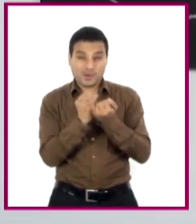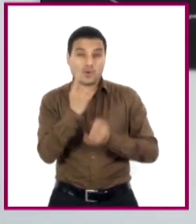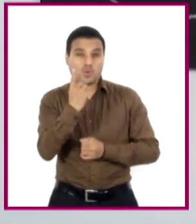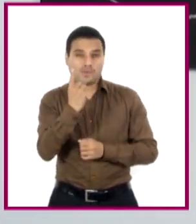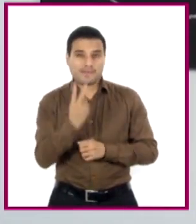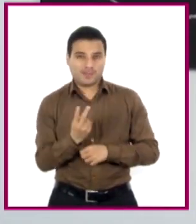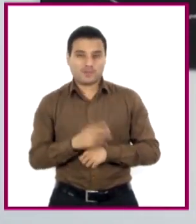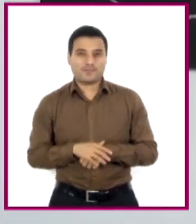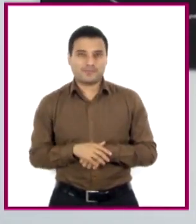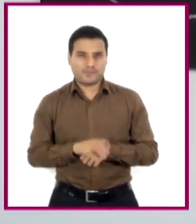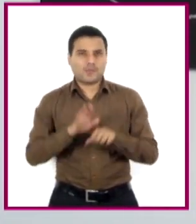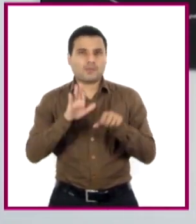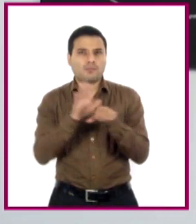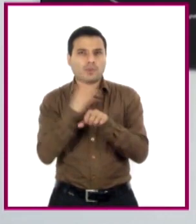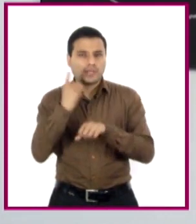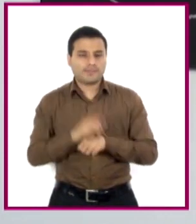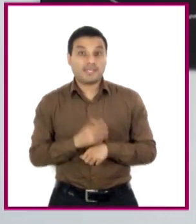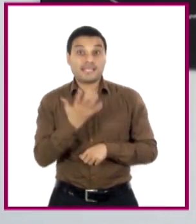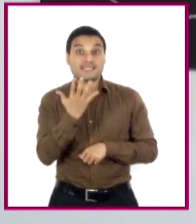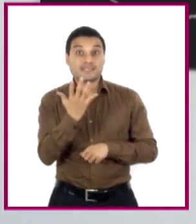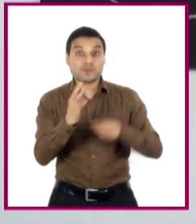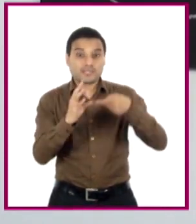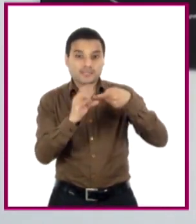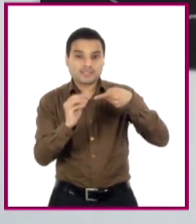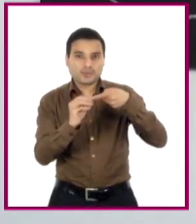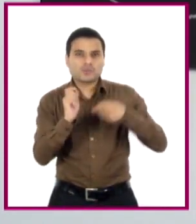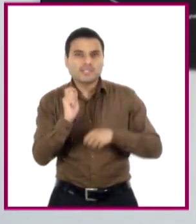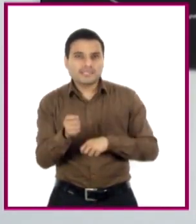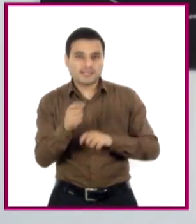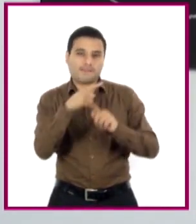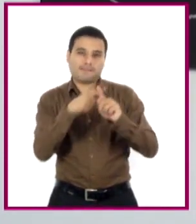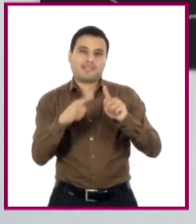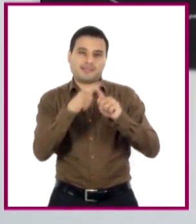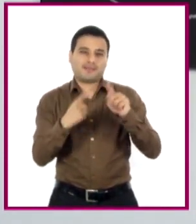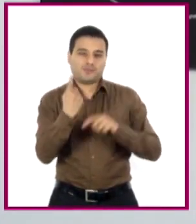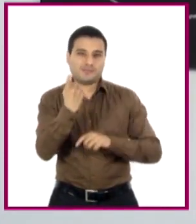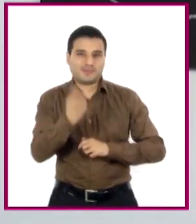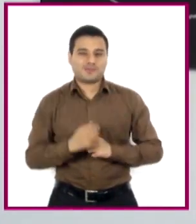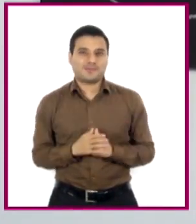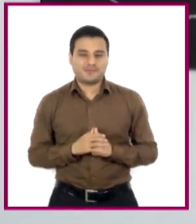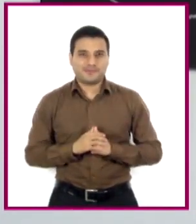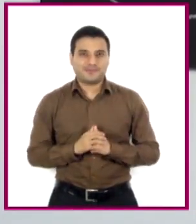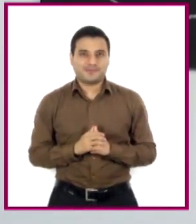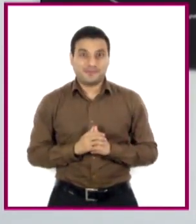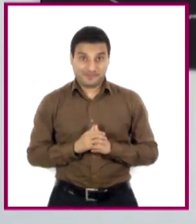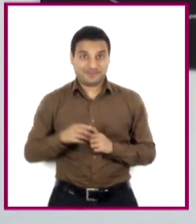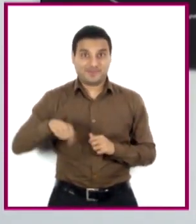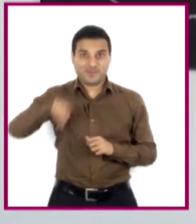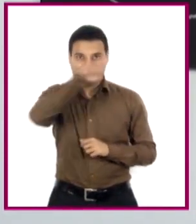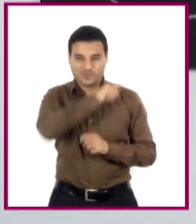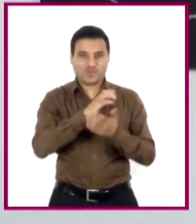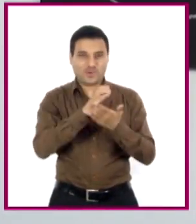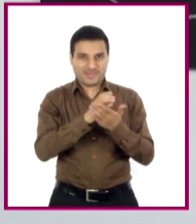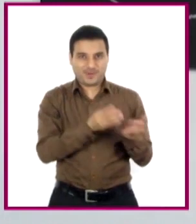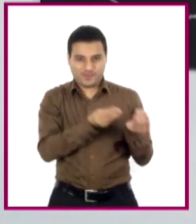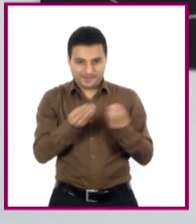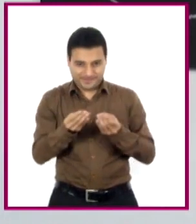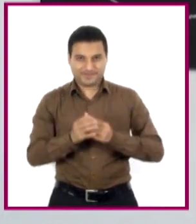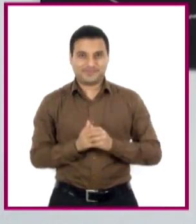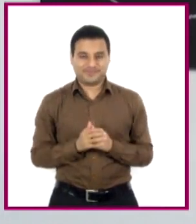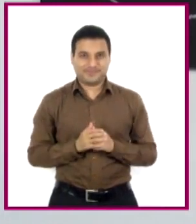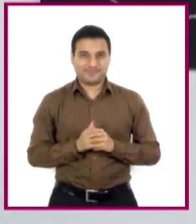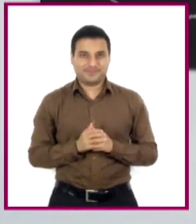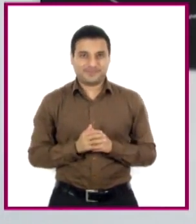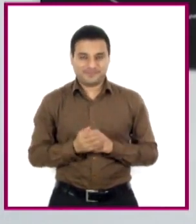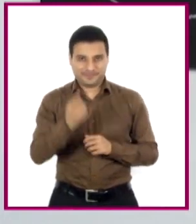medio, ya que 50 centavos representan la mitad de un peso. Les invito a tomar su cuaderno. ¿Pueden